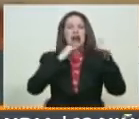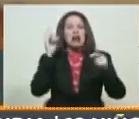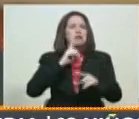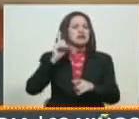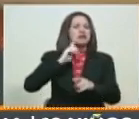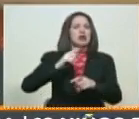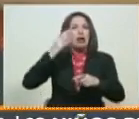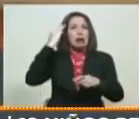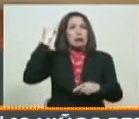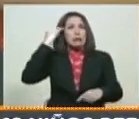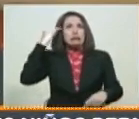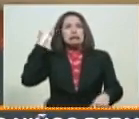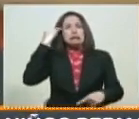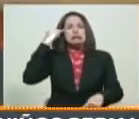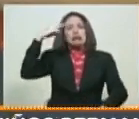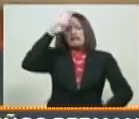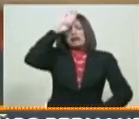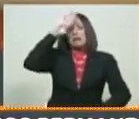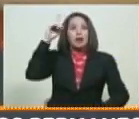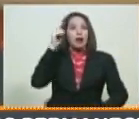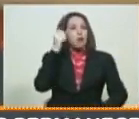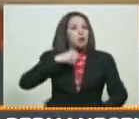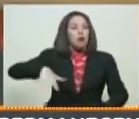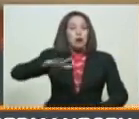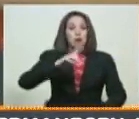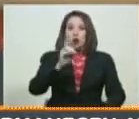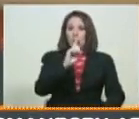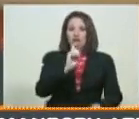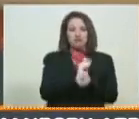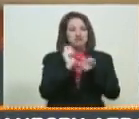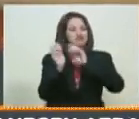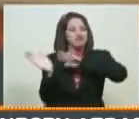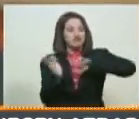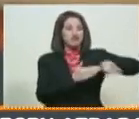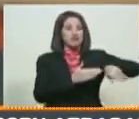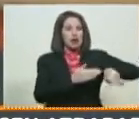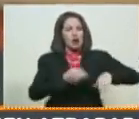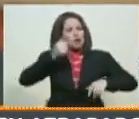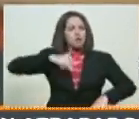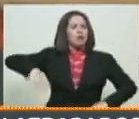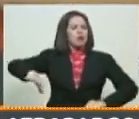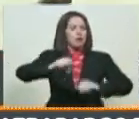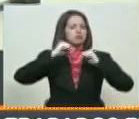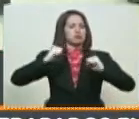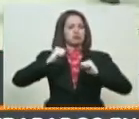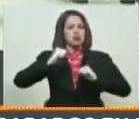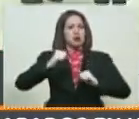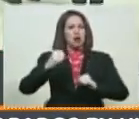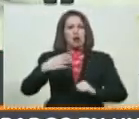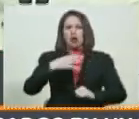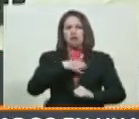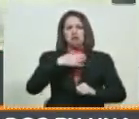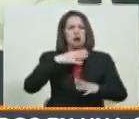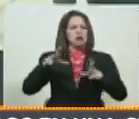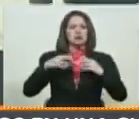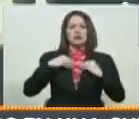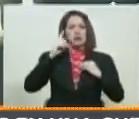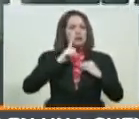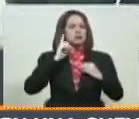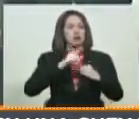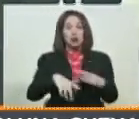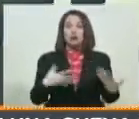nuestro pueblo valiente, nuestro pueblo digno, no se deja contaminar. Los portadores de